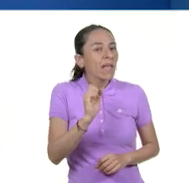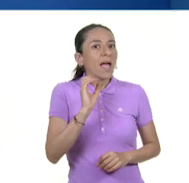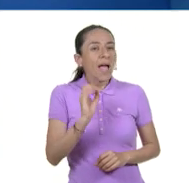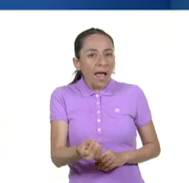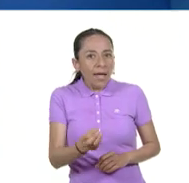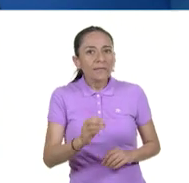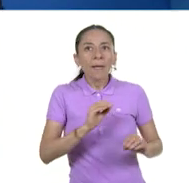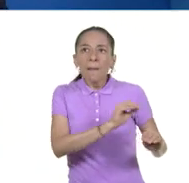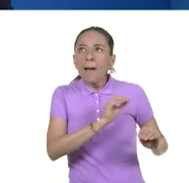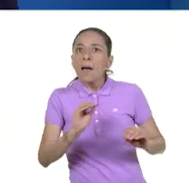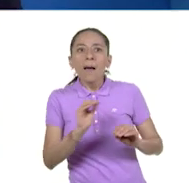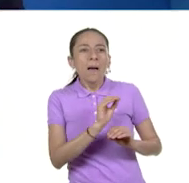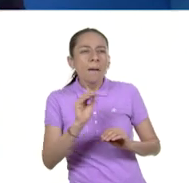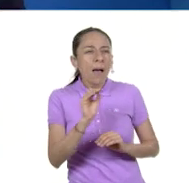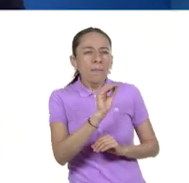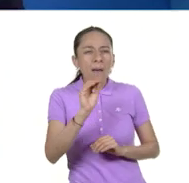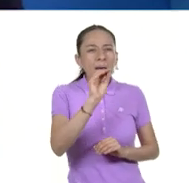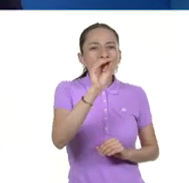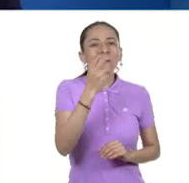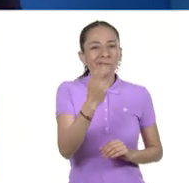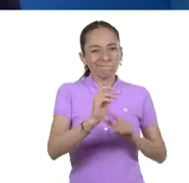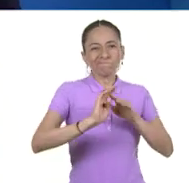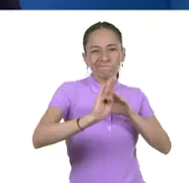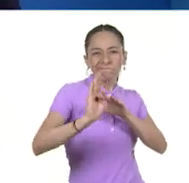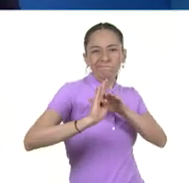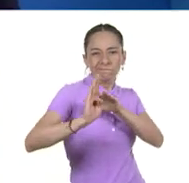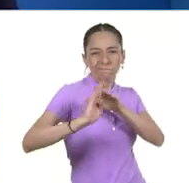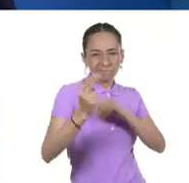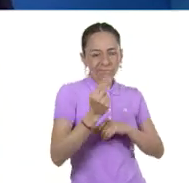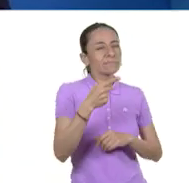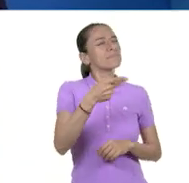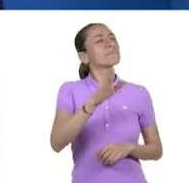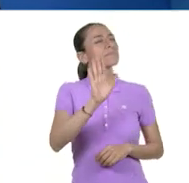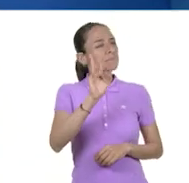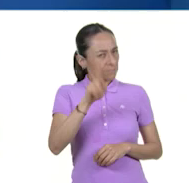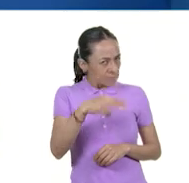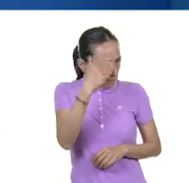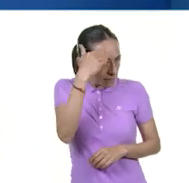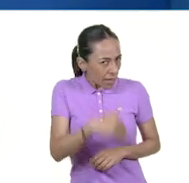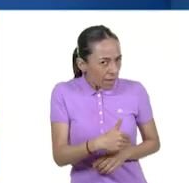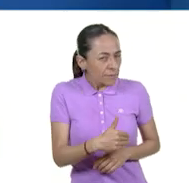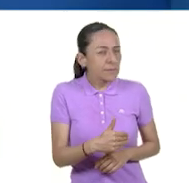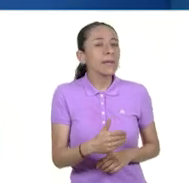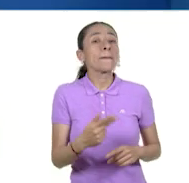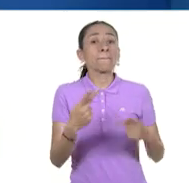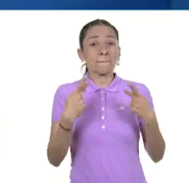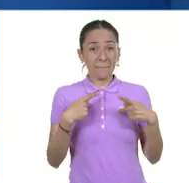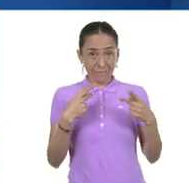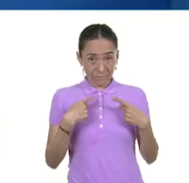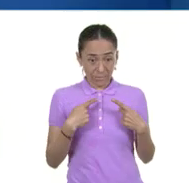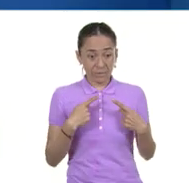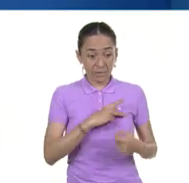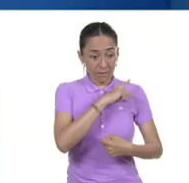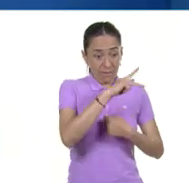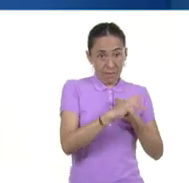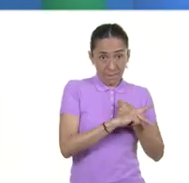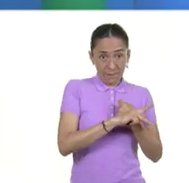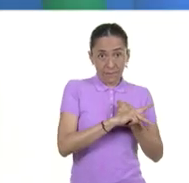Por cierto, ¿sabes cuál es el mayor flujo de migrantes que hay de un país a